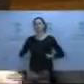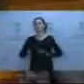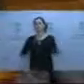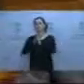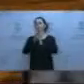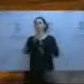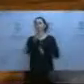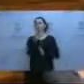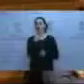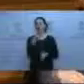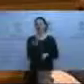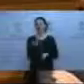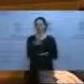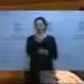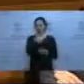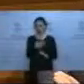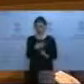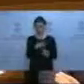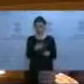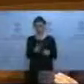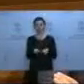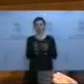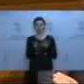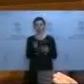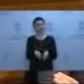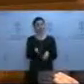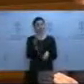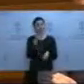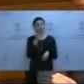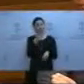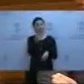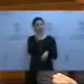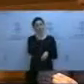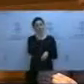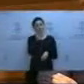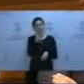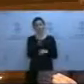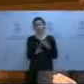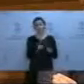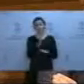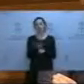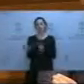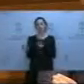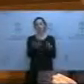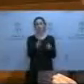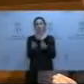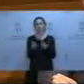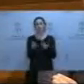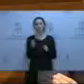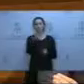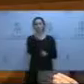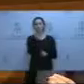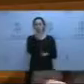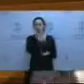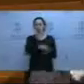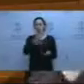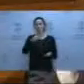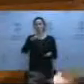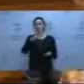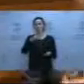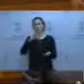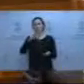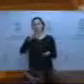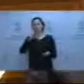aula moderna de pleno siglo XXI. Que cuando usted se acerca a Llanes, a la escuela de la Borbolla, necesita una